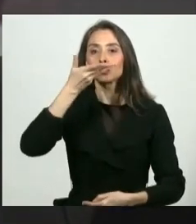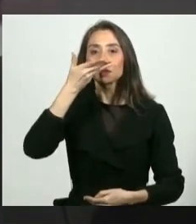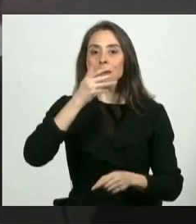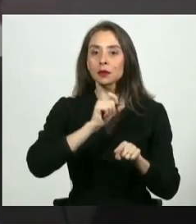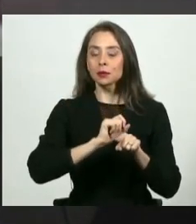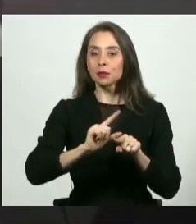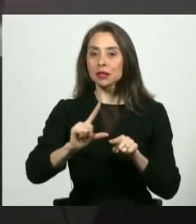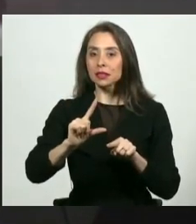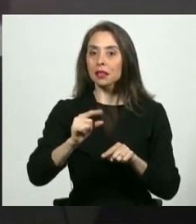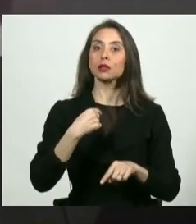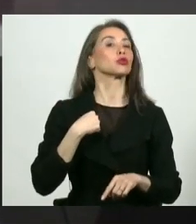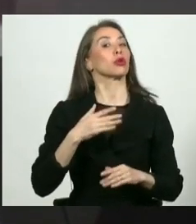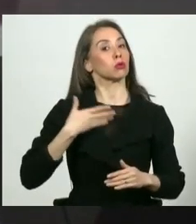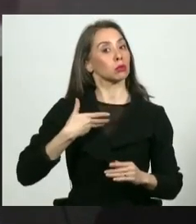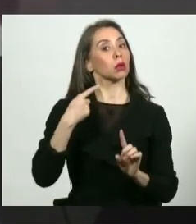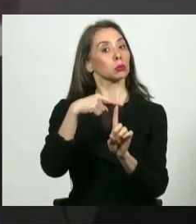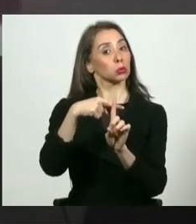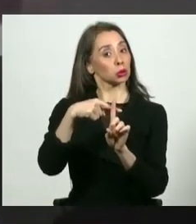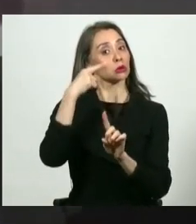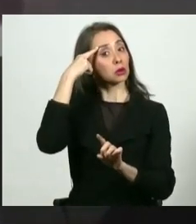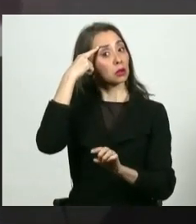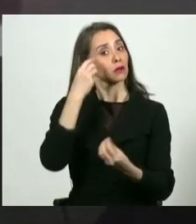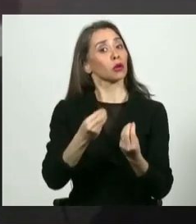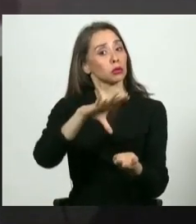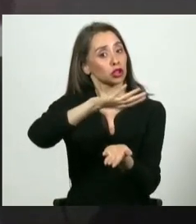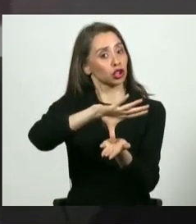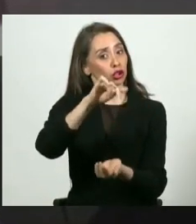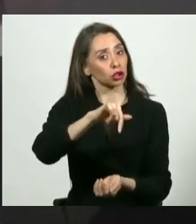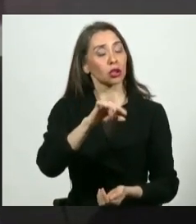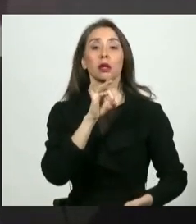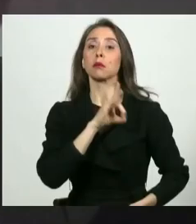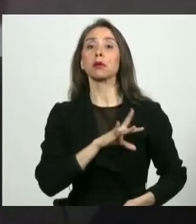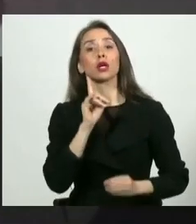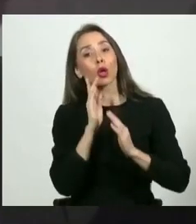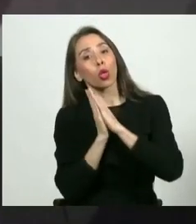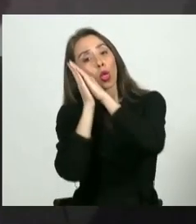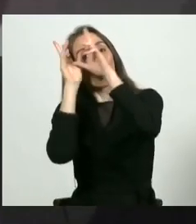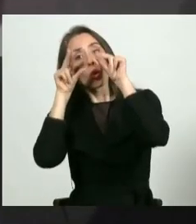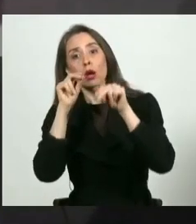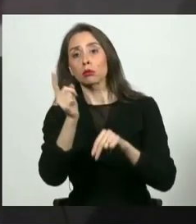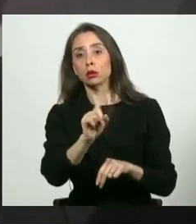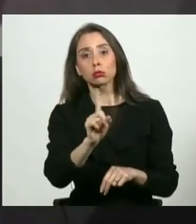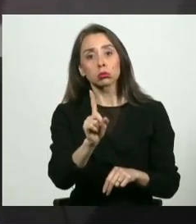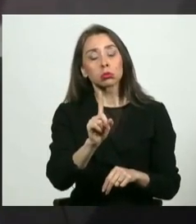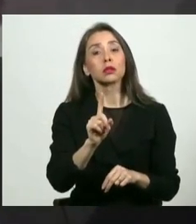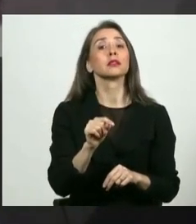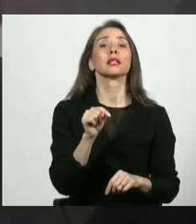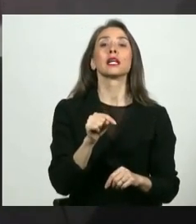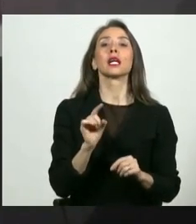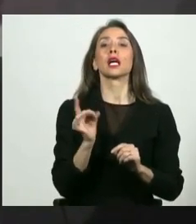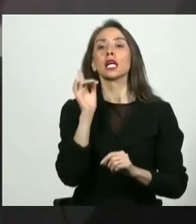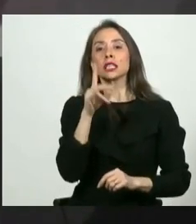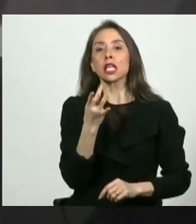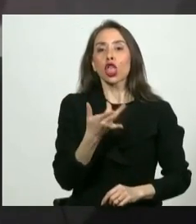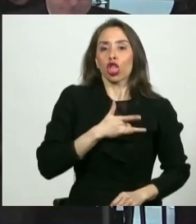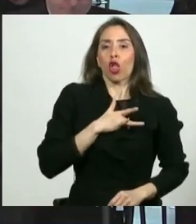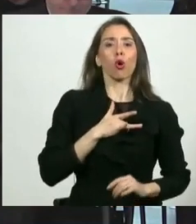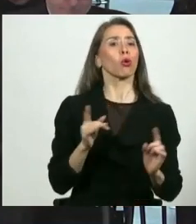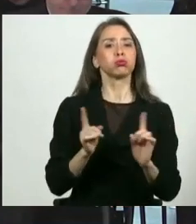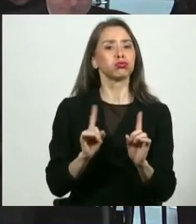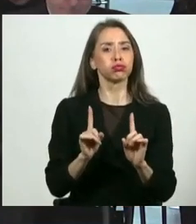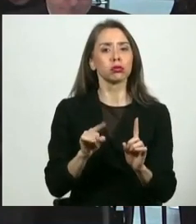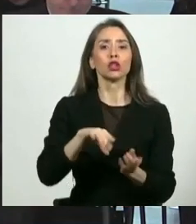iniciales, decirle que soy un optimista de lo que ocurre en Chile. Creo que no somos un país dormido, no somos un país indolente desde ese punto de